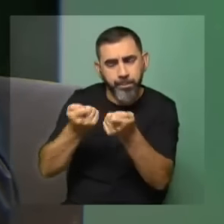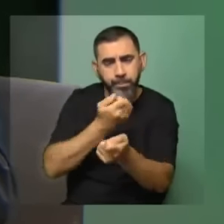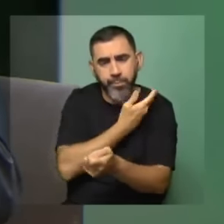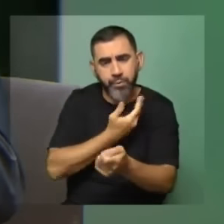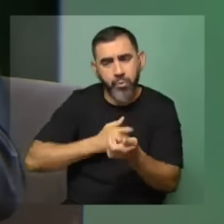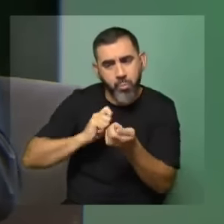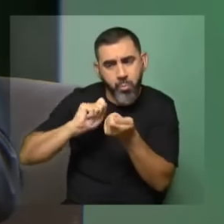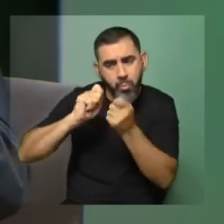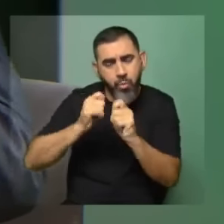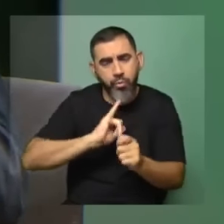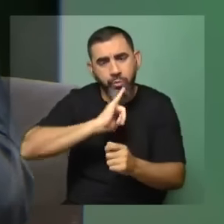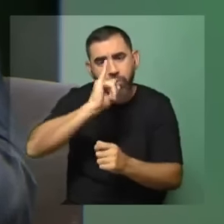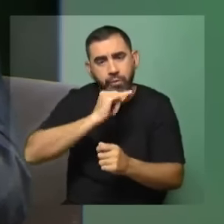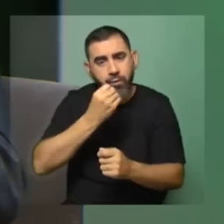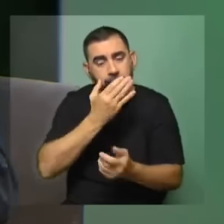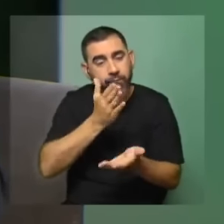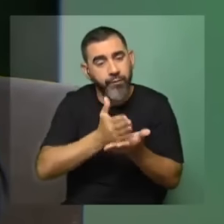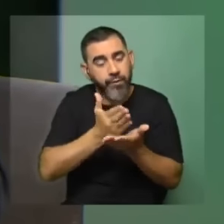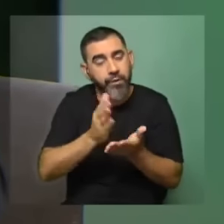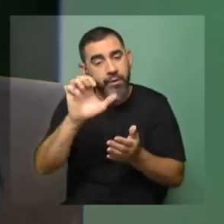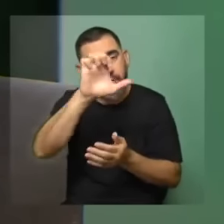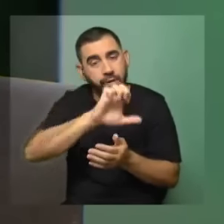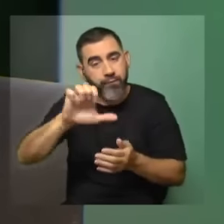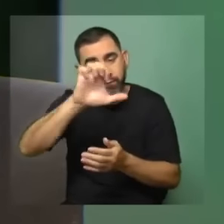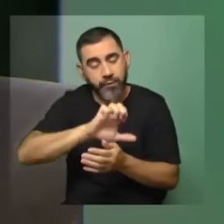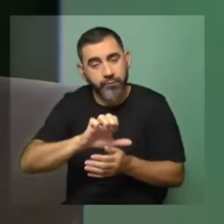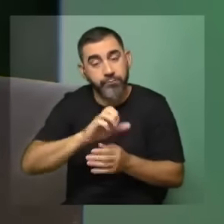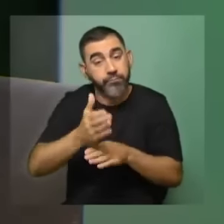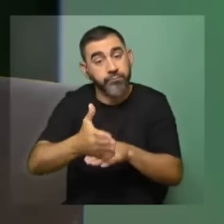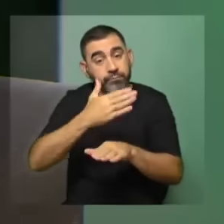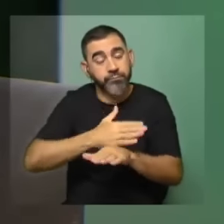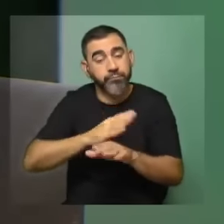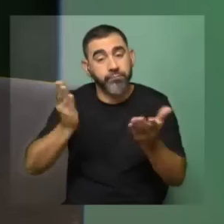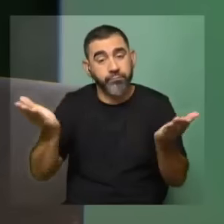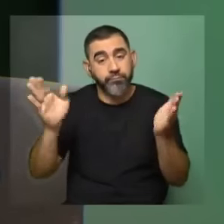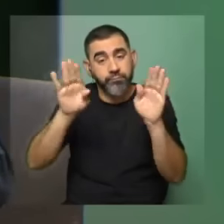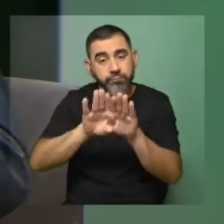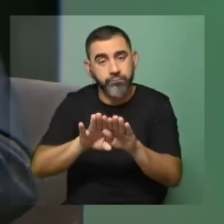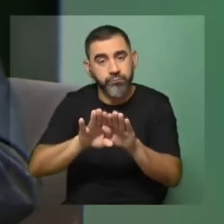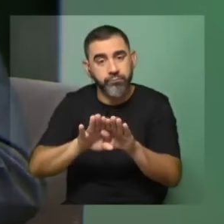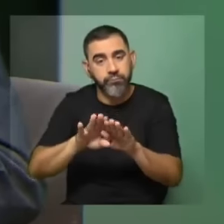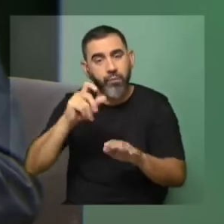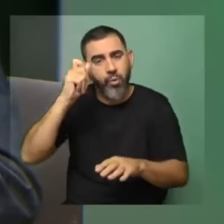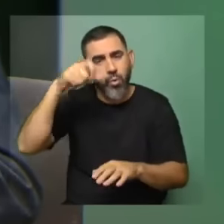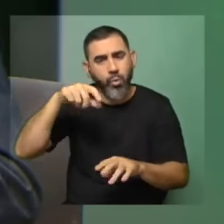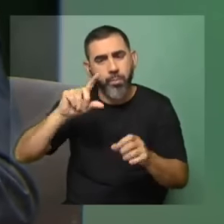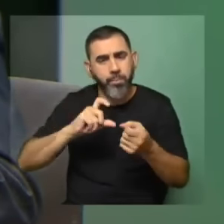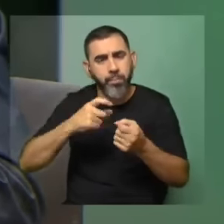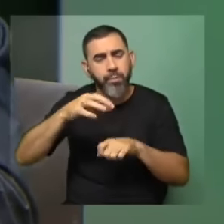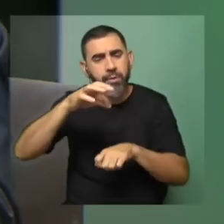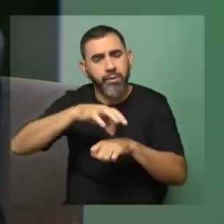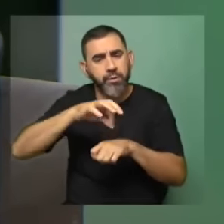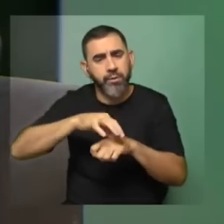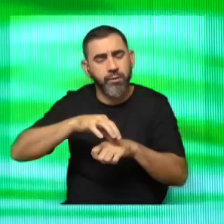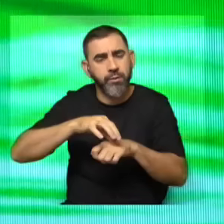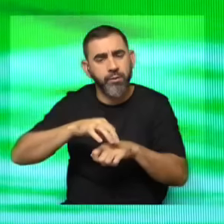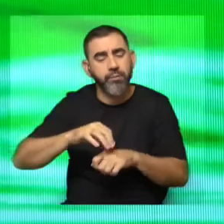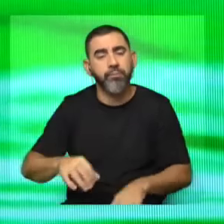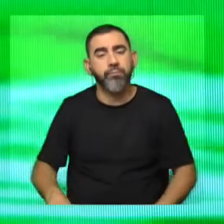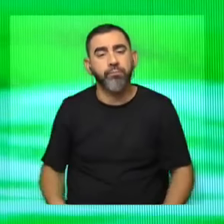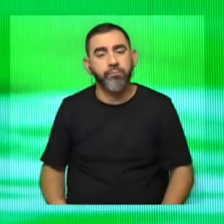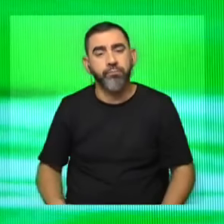modificar un informe favorable a casa de Galicia hecho previamente al cierre qué visión tiene el sindicato médico A propósito de esto en